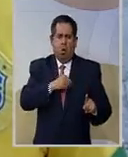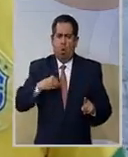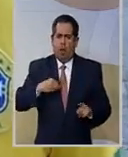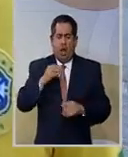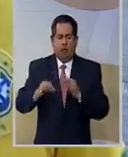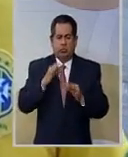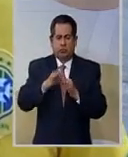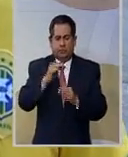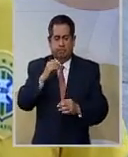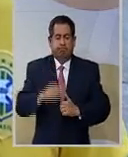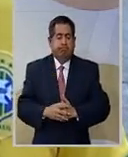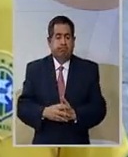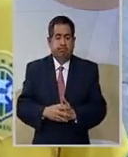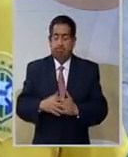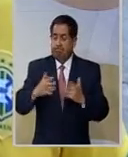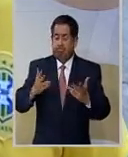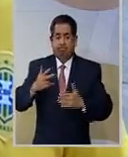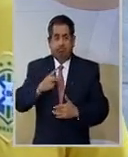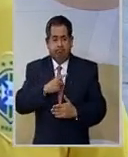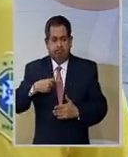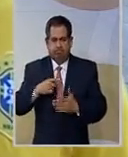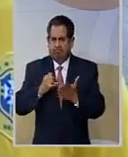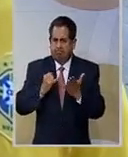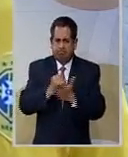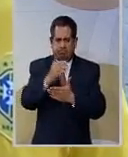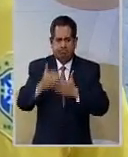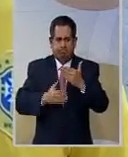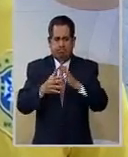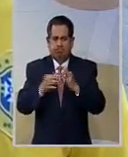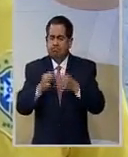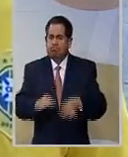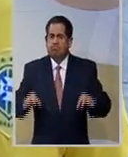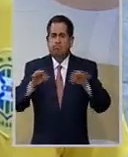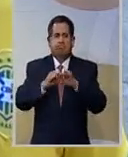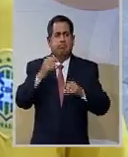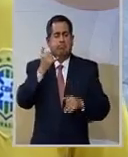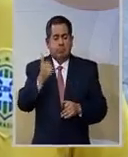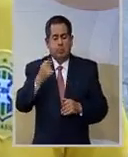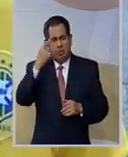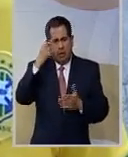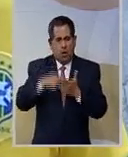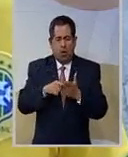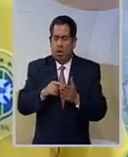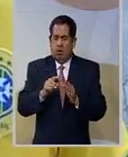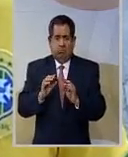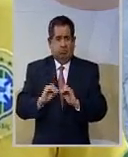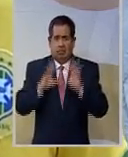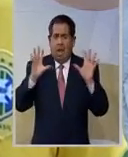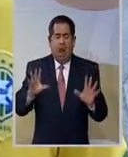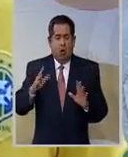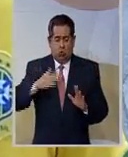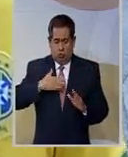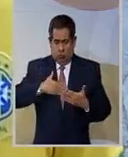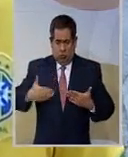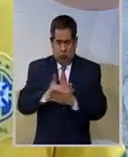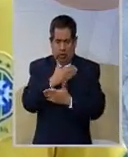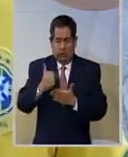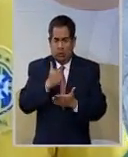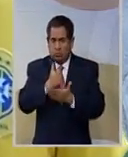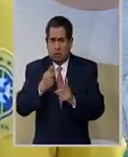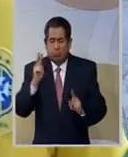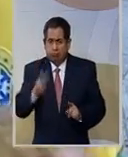Vivimos en un país democrático, debemos ejercer ese derecho y pues bueno, definitivamente como ciudadano es